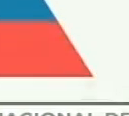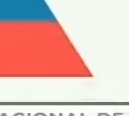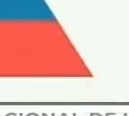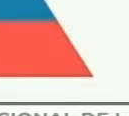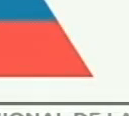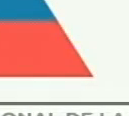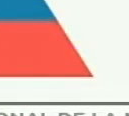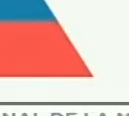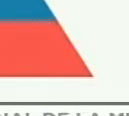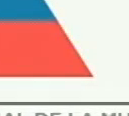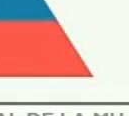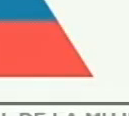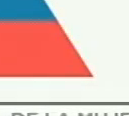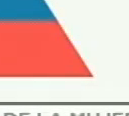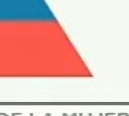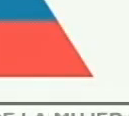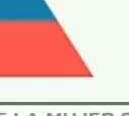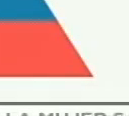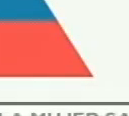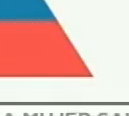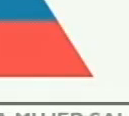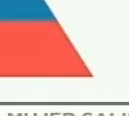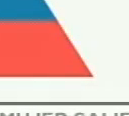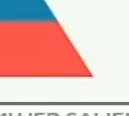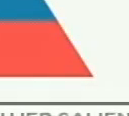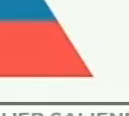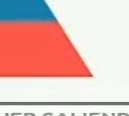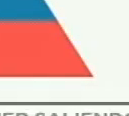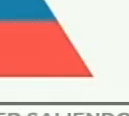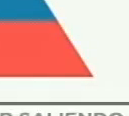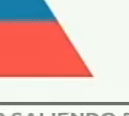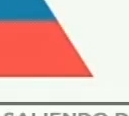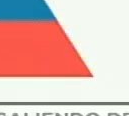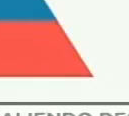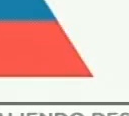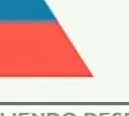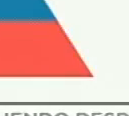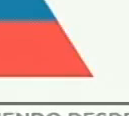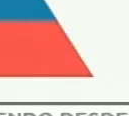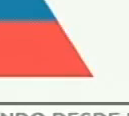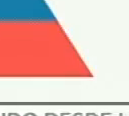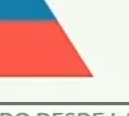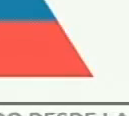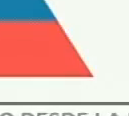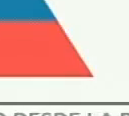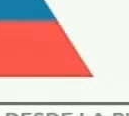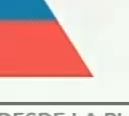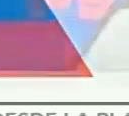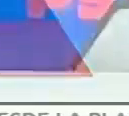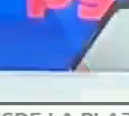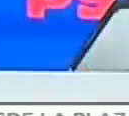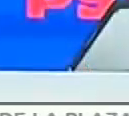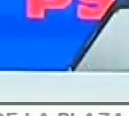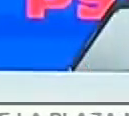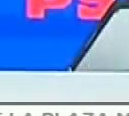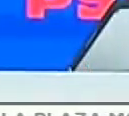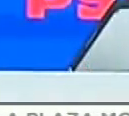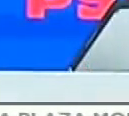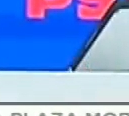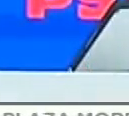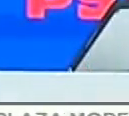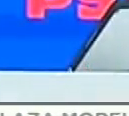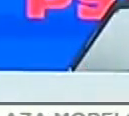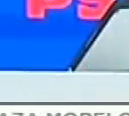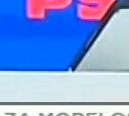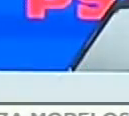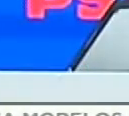heridas sociales más importantes a sanar en lo inmediato. Pero yo les pongo un ejemplo. La